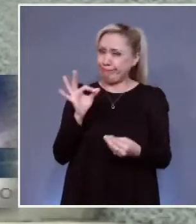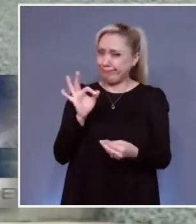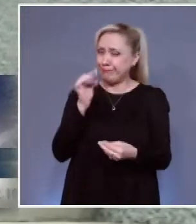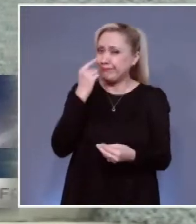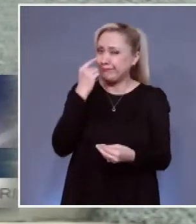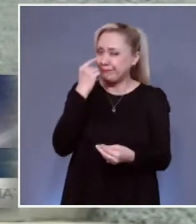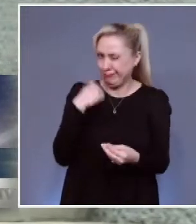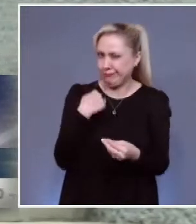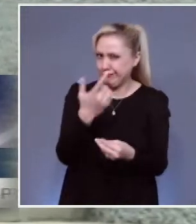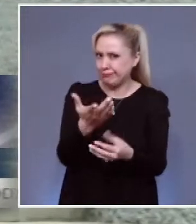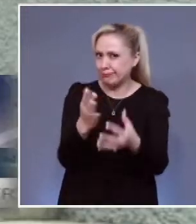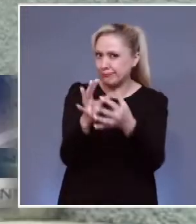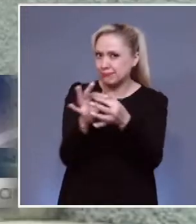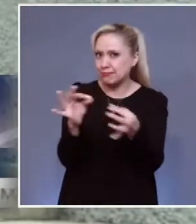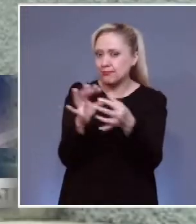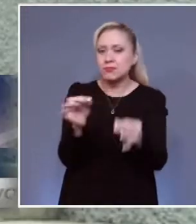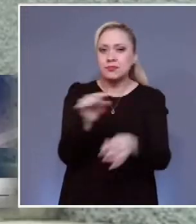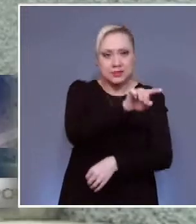la gente necesita saber.